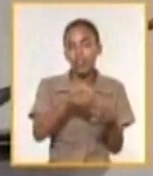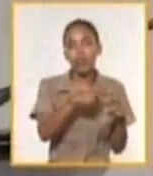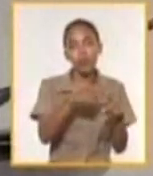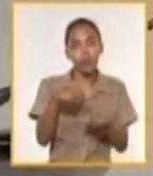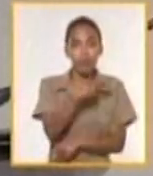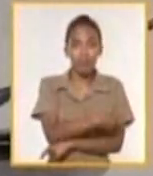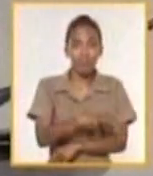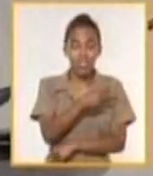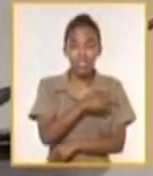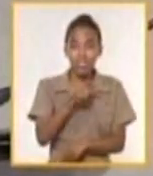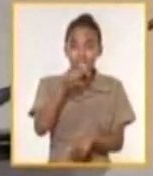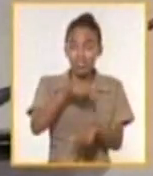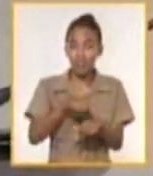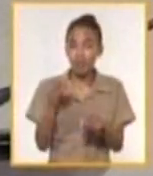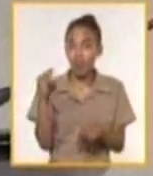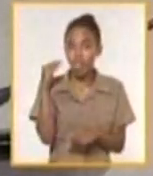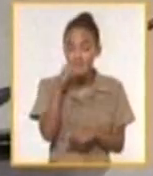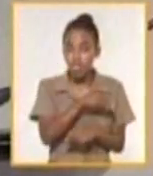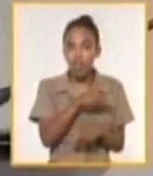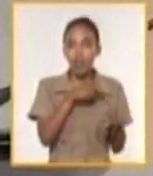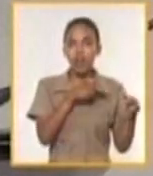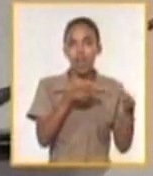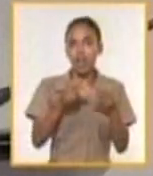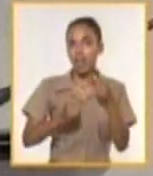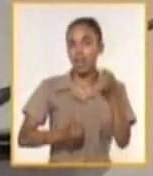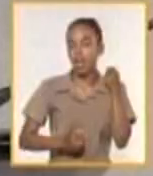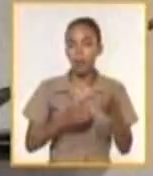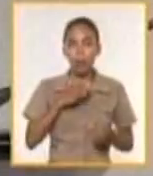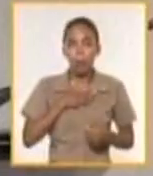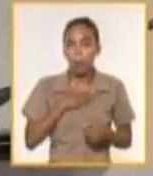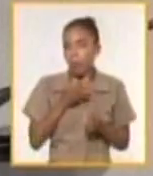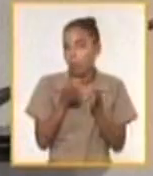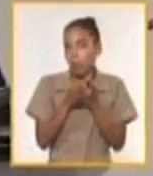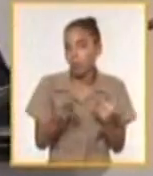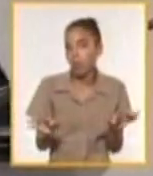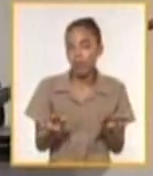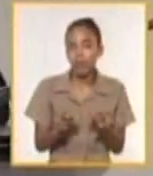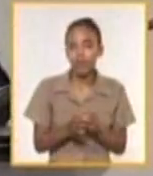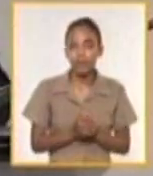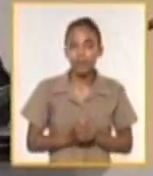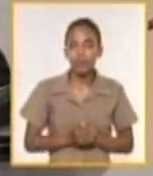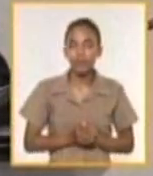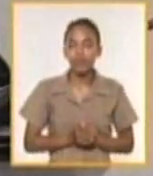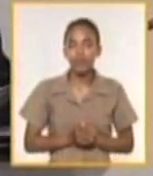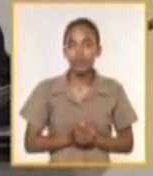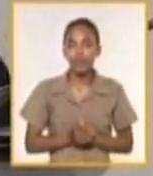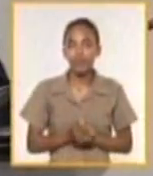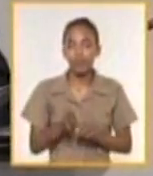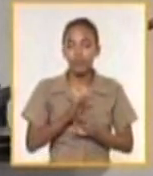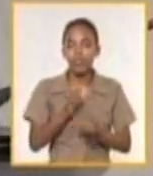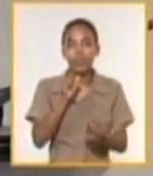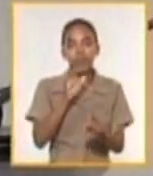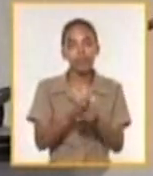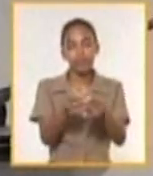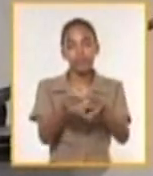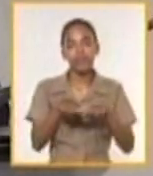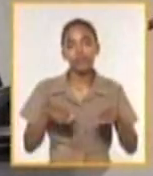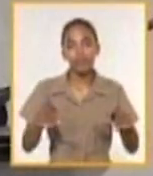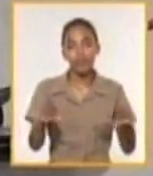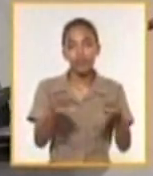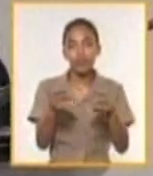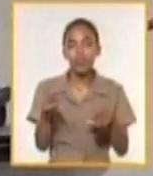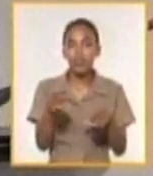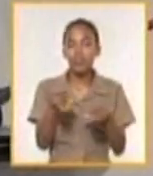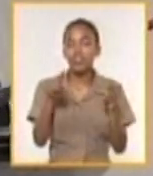en que las armas son parte ya casi del ajuar de algunas personas. Con esta mirada comenzamos pues nuestra mesa